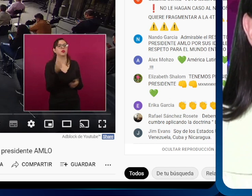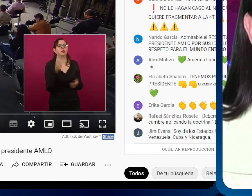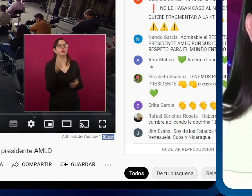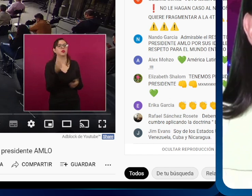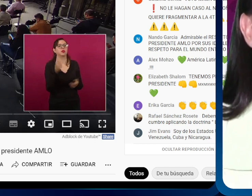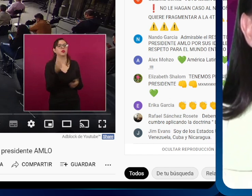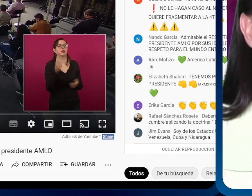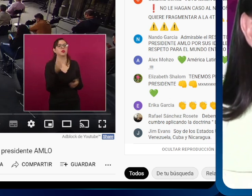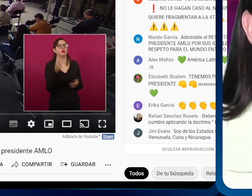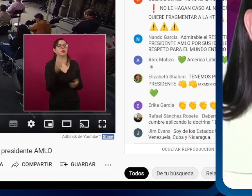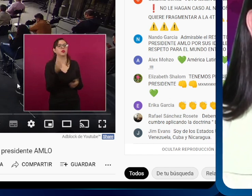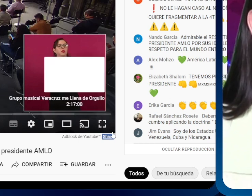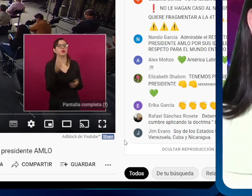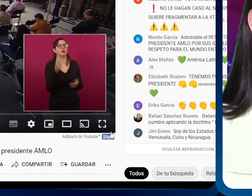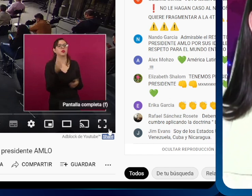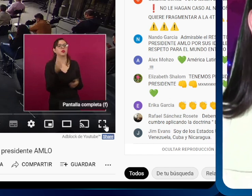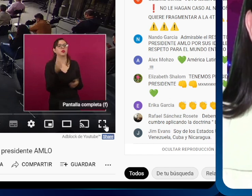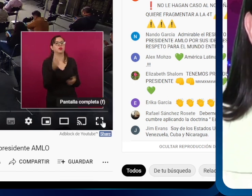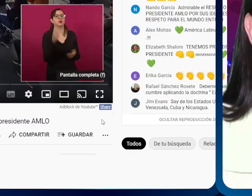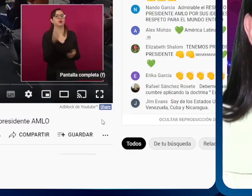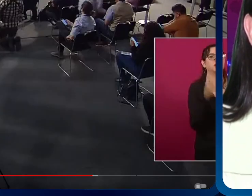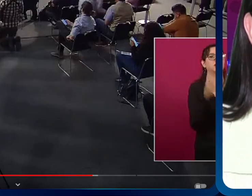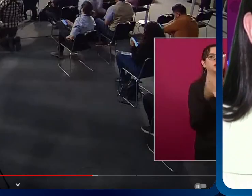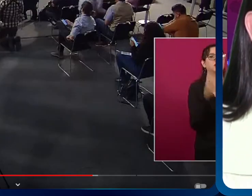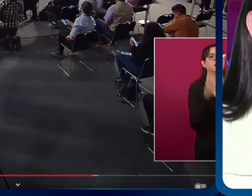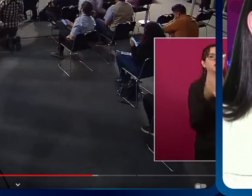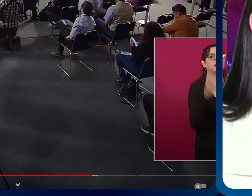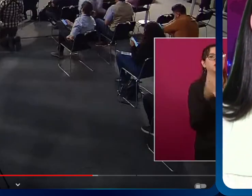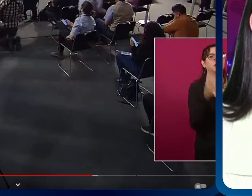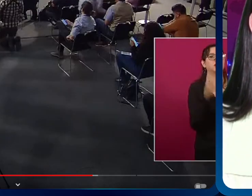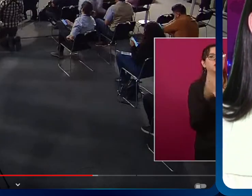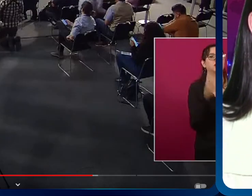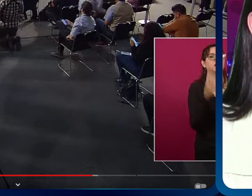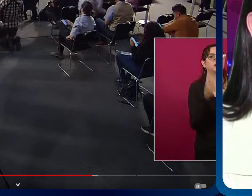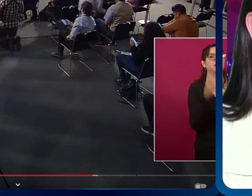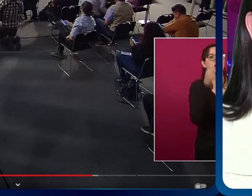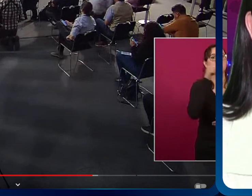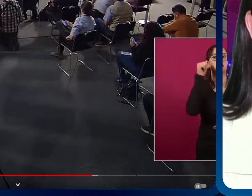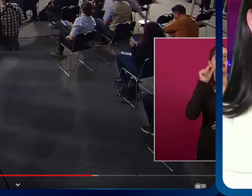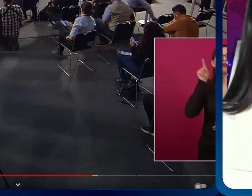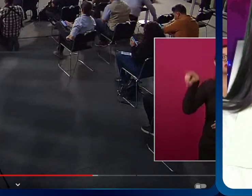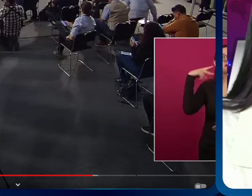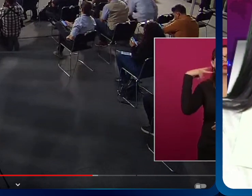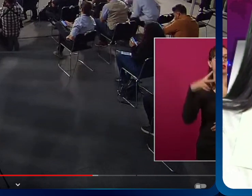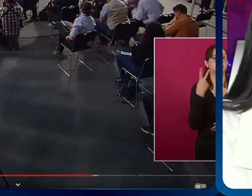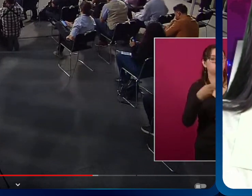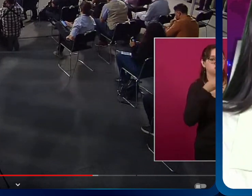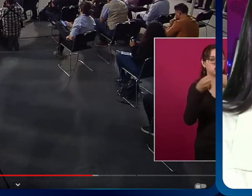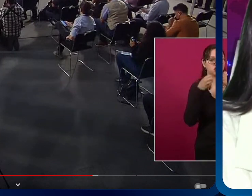más importante, y apegado al pueblo de México. ¿Qué contestó el presidente Andrés Manuel? Vamos a escuchar. De dos